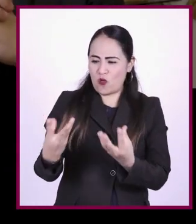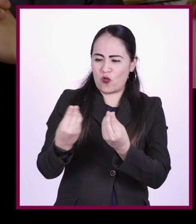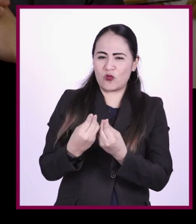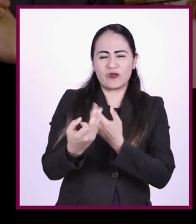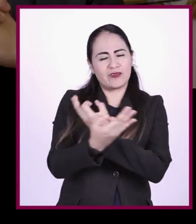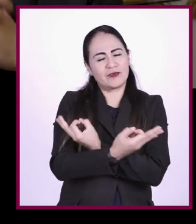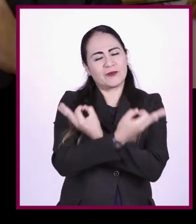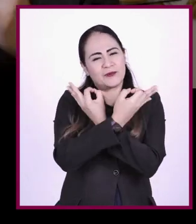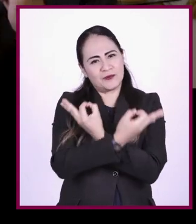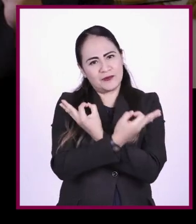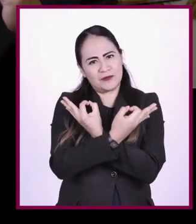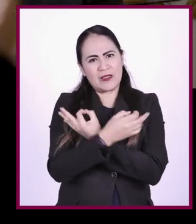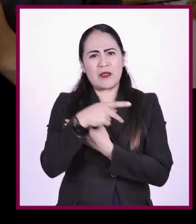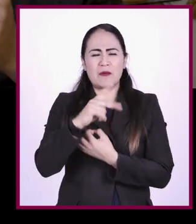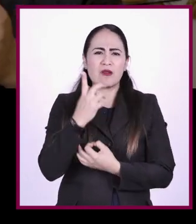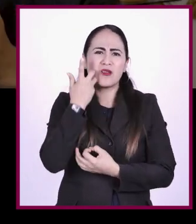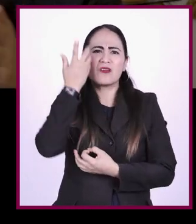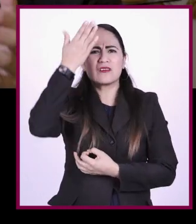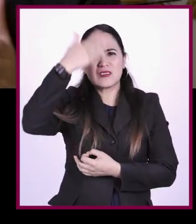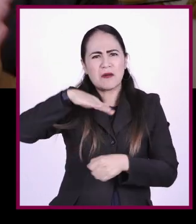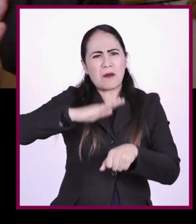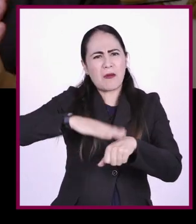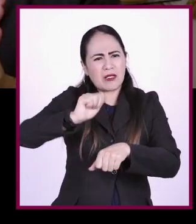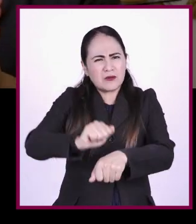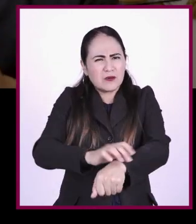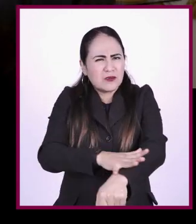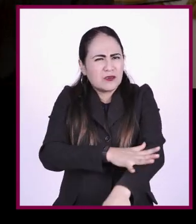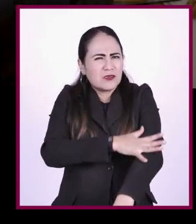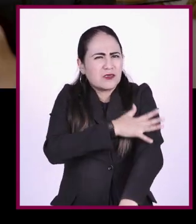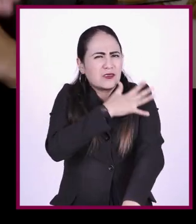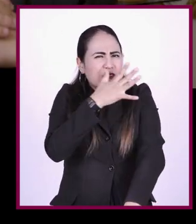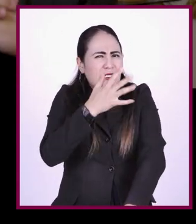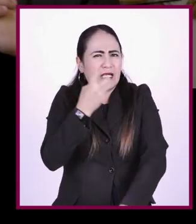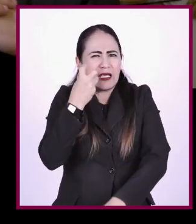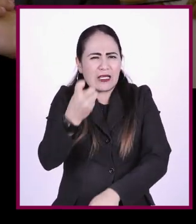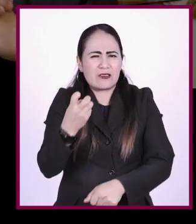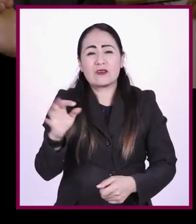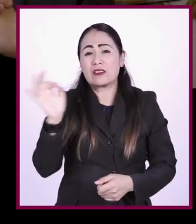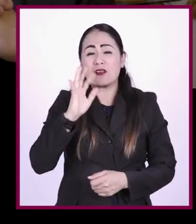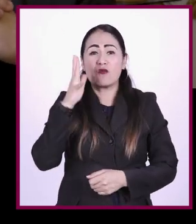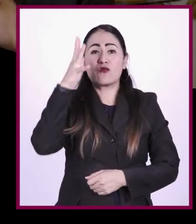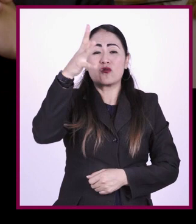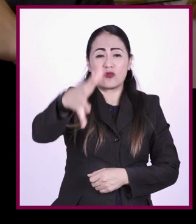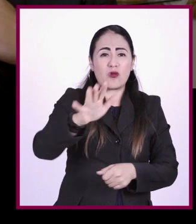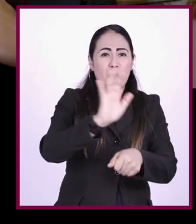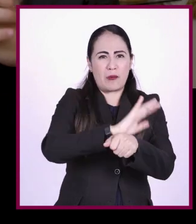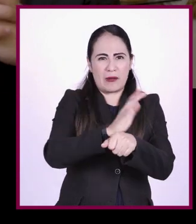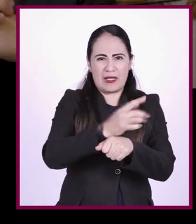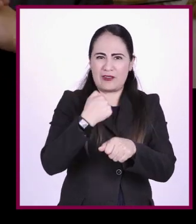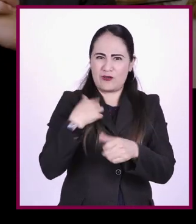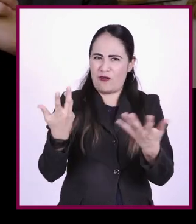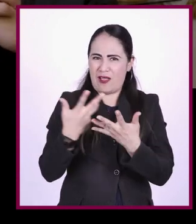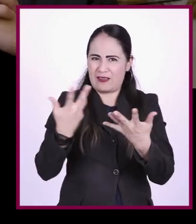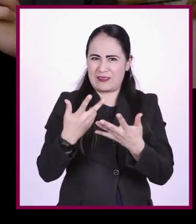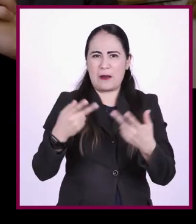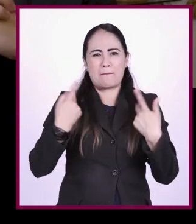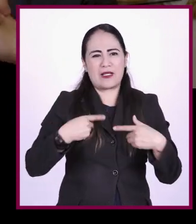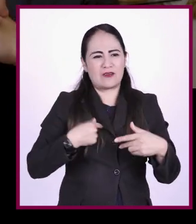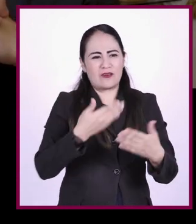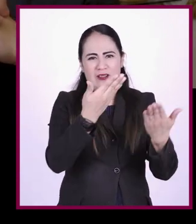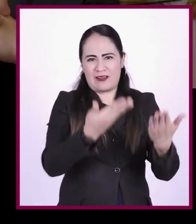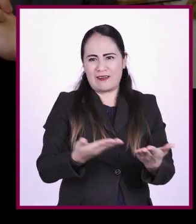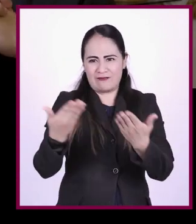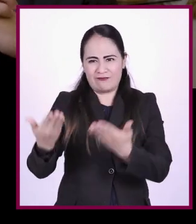meditar contigo, pero además quiero saber más sobre las emociones. Esto me va a ayudar a crear mis personajes para mis pelis. Así es,